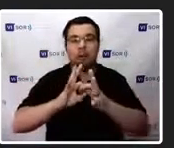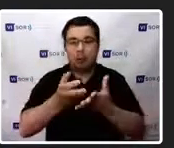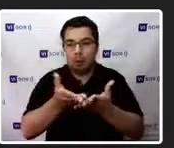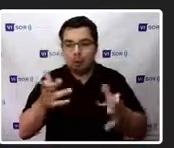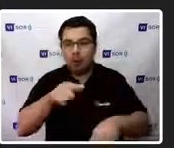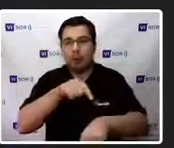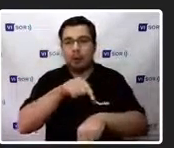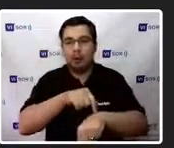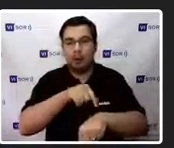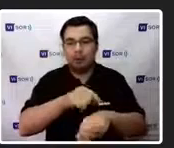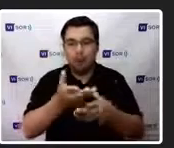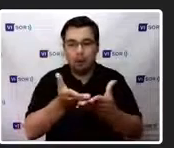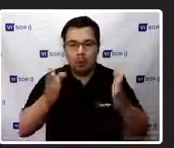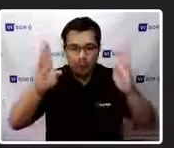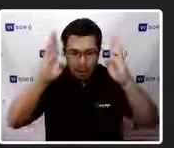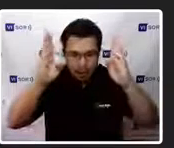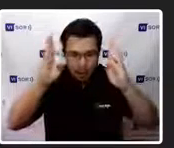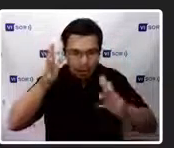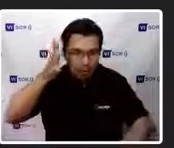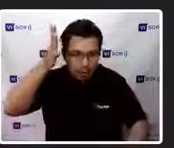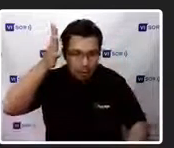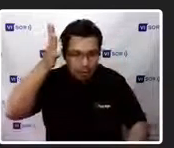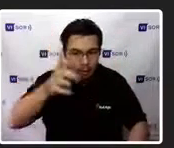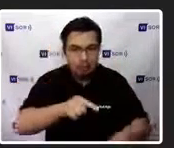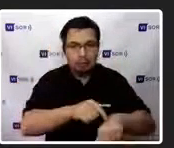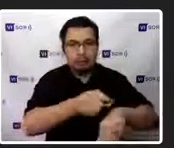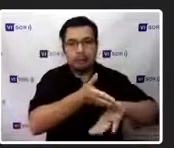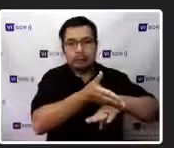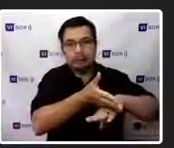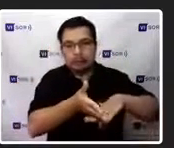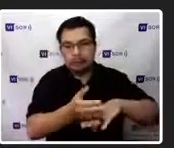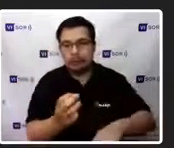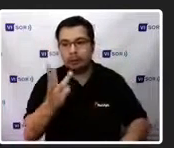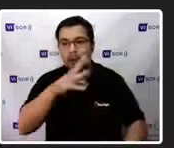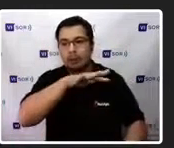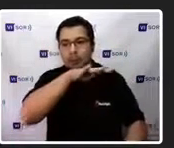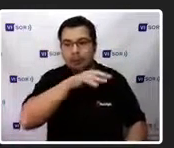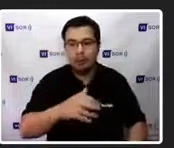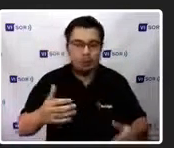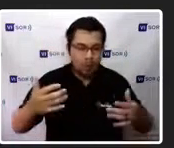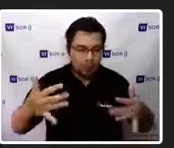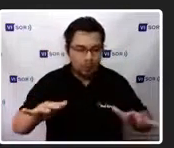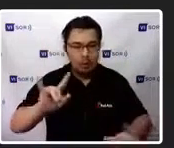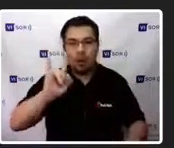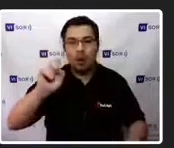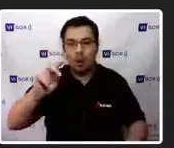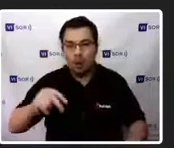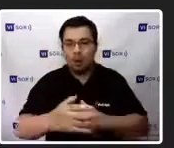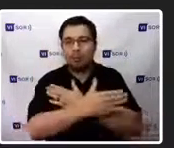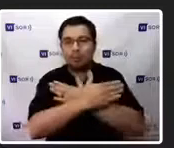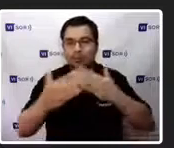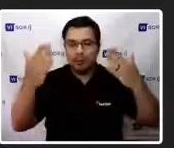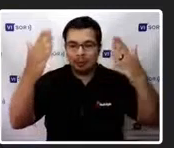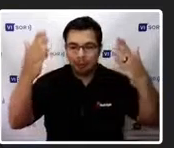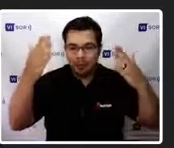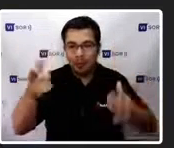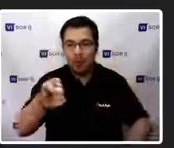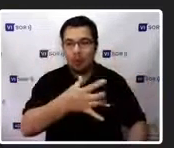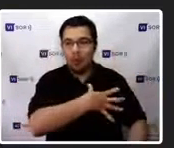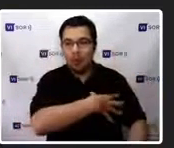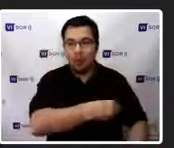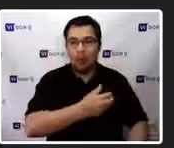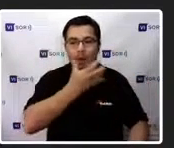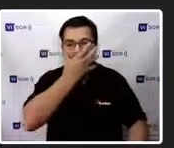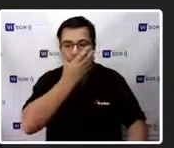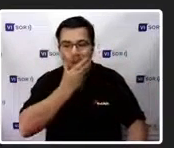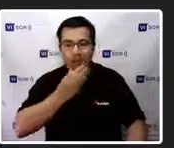¿no es cierto?, en nuestra charla. Estamos pasaditos 3 minutitos, pero Juan, gracias. Saludo a tu hija linda que tiene ahí. A Juan, muchas gracias